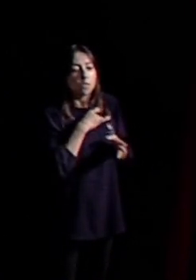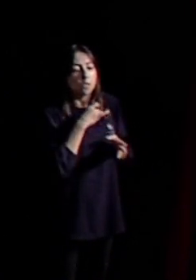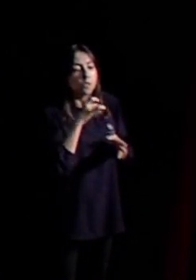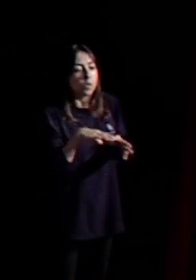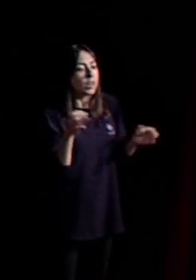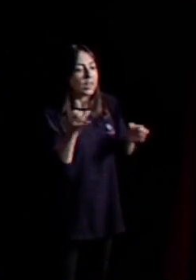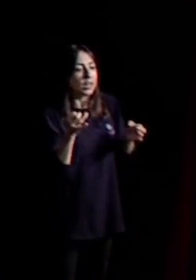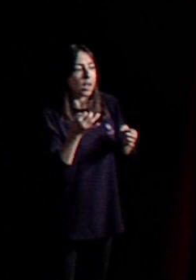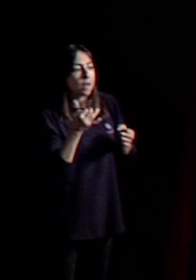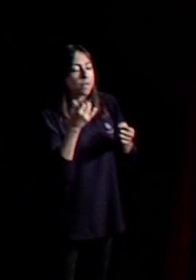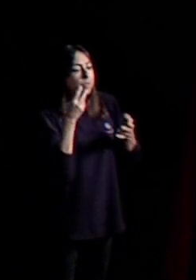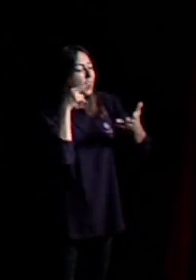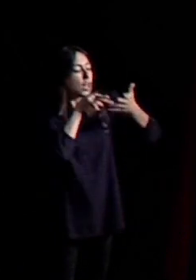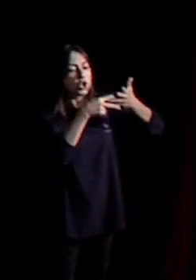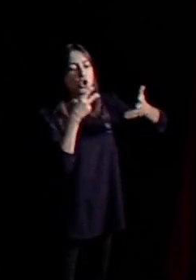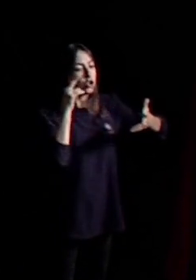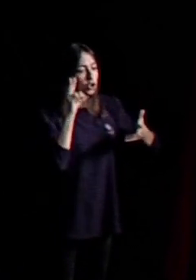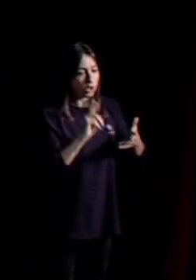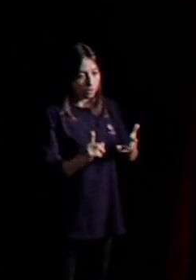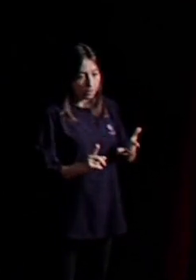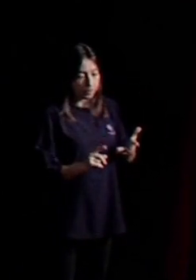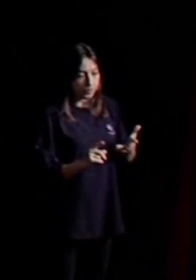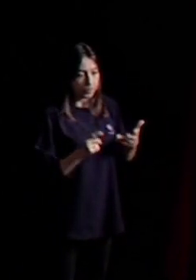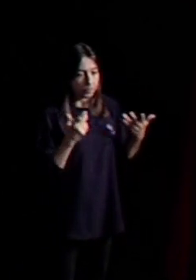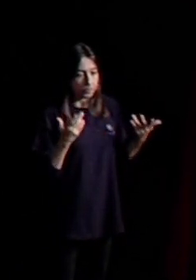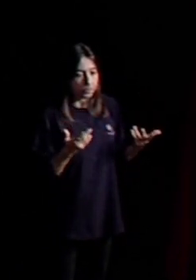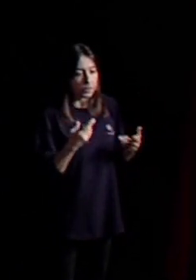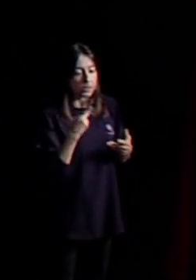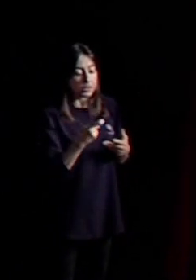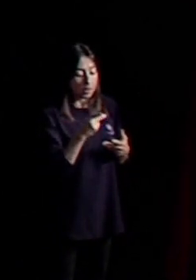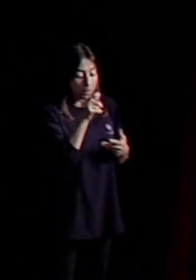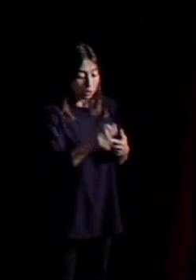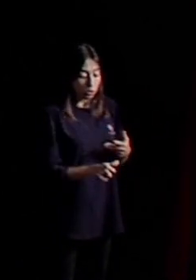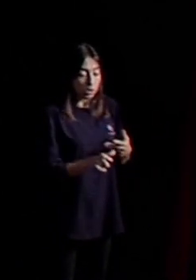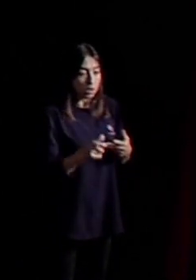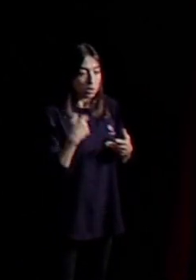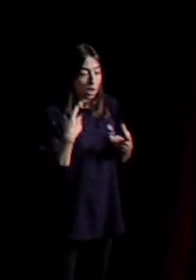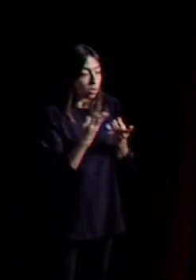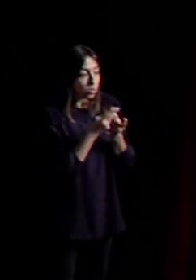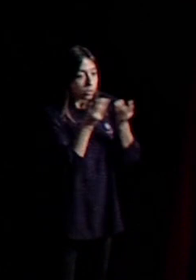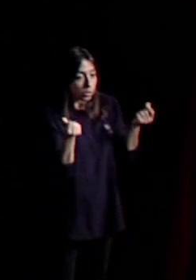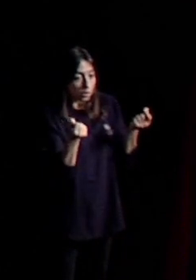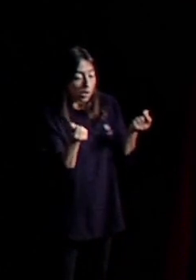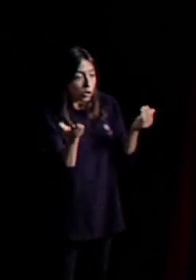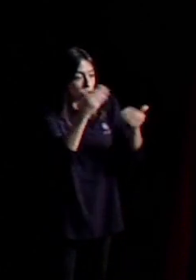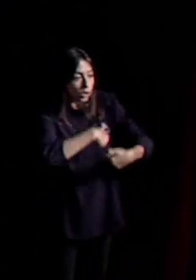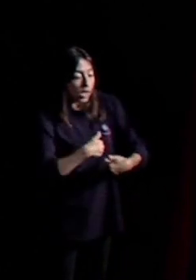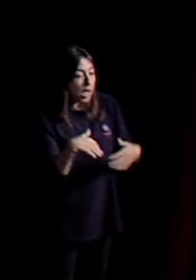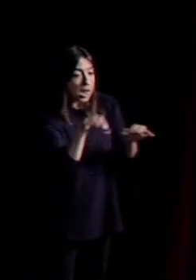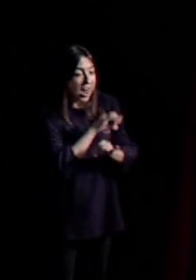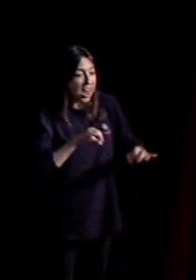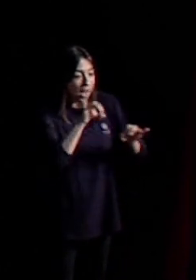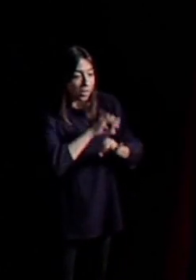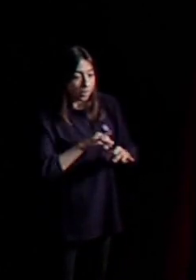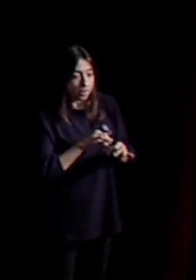la invisibilización. Esa persona deja de existir, no es nadie, no es nada. Y yo creo que